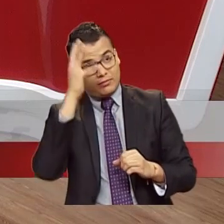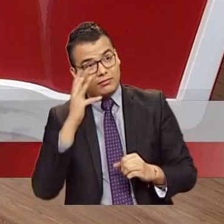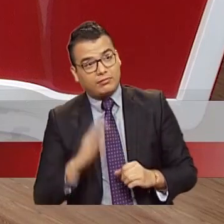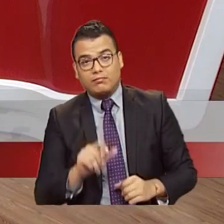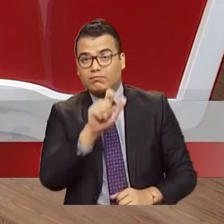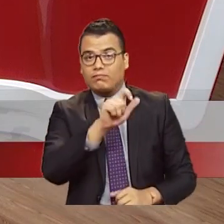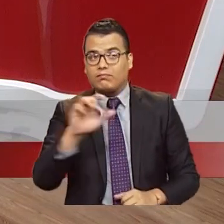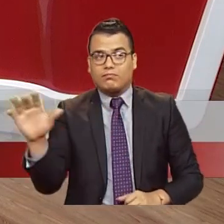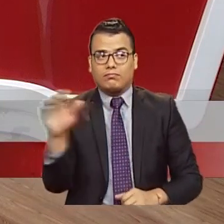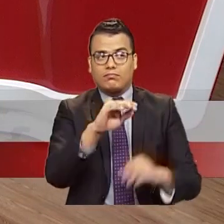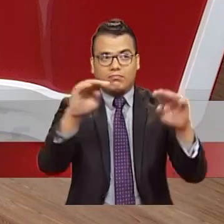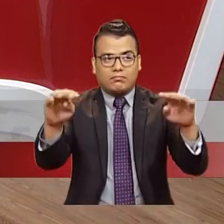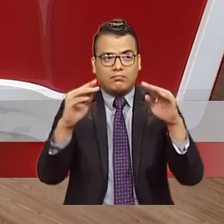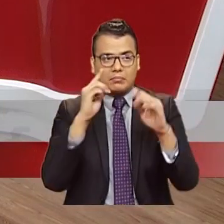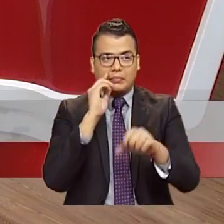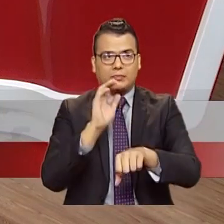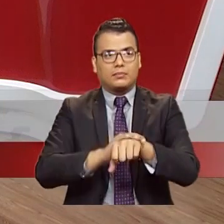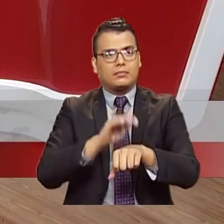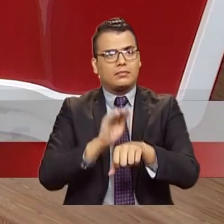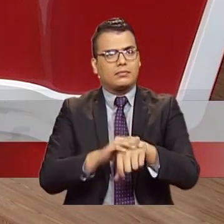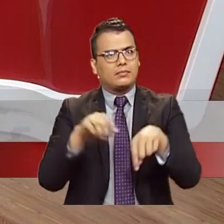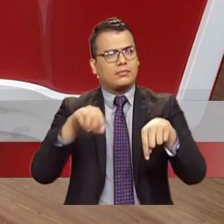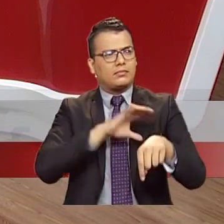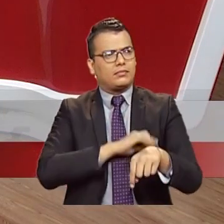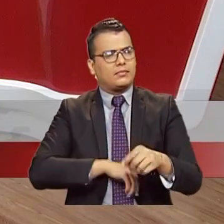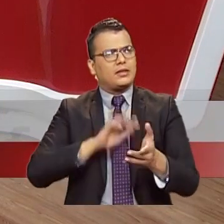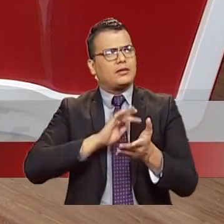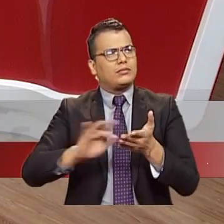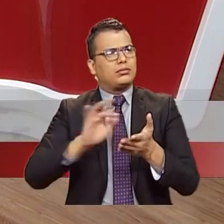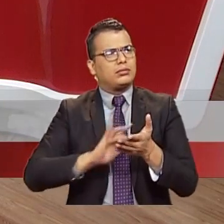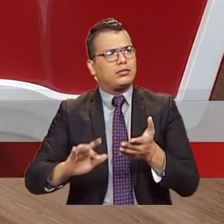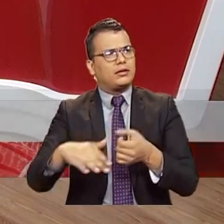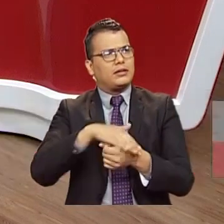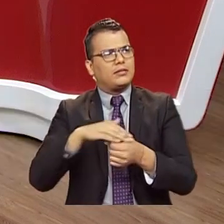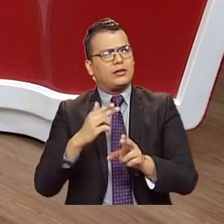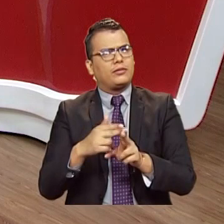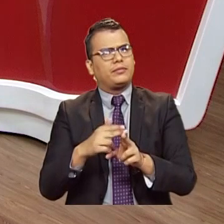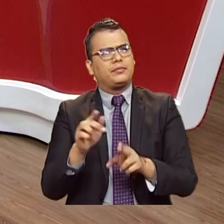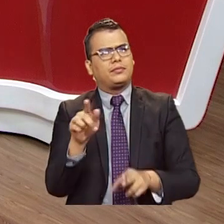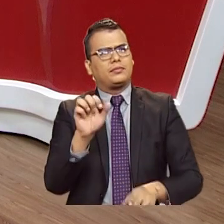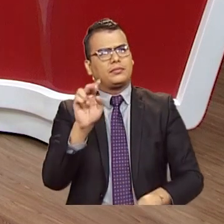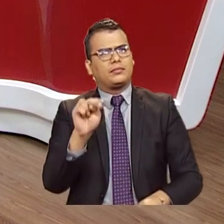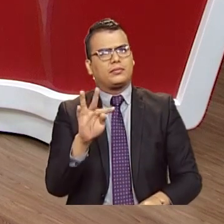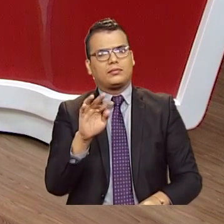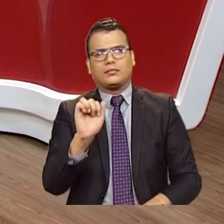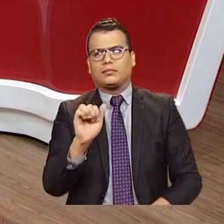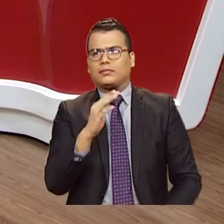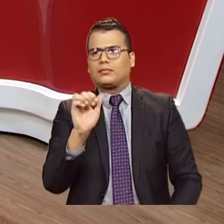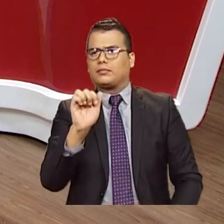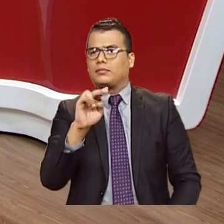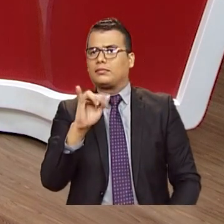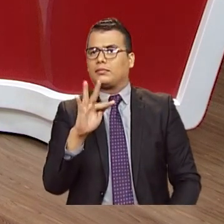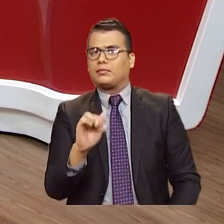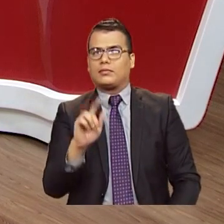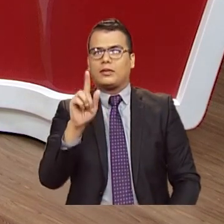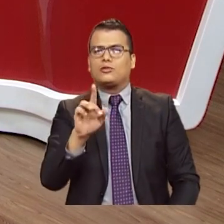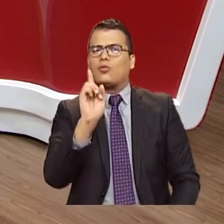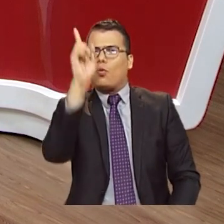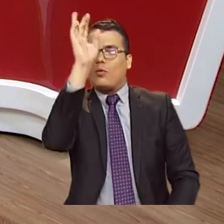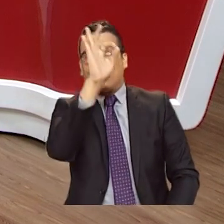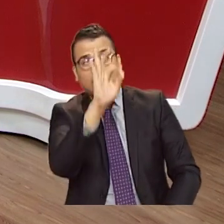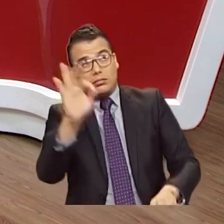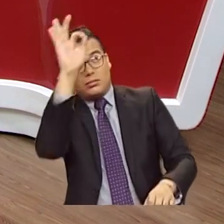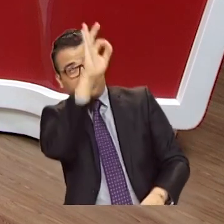Y mucha atención que en Cali hoy se presentó una emergencia en el barrio Santa Anita por cuenta de un ataque de abejas, informa Wilson Morales.